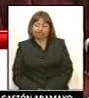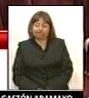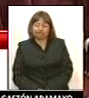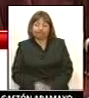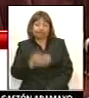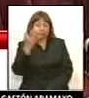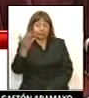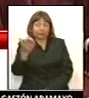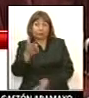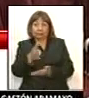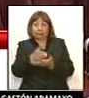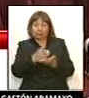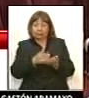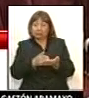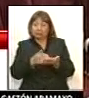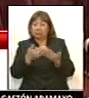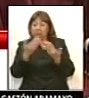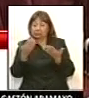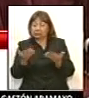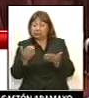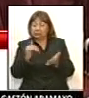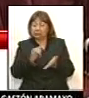en esa parte es donde se ha